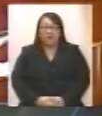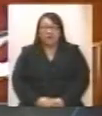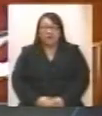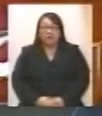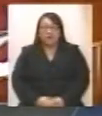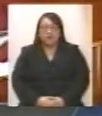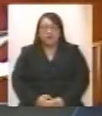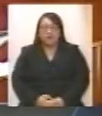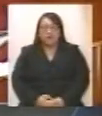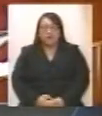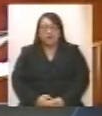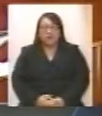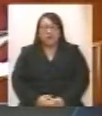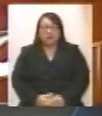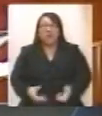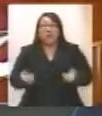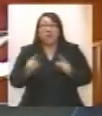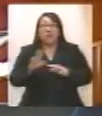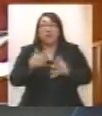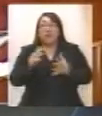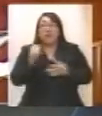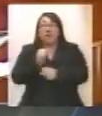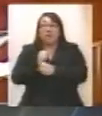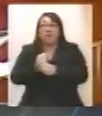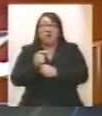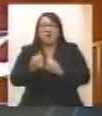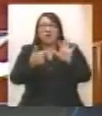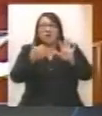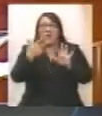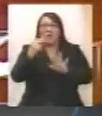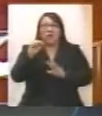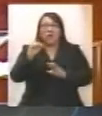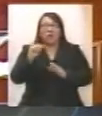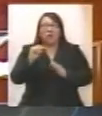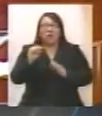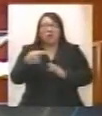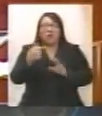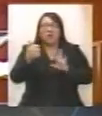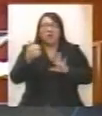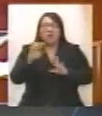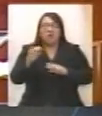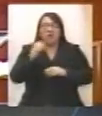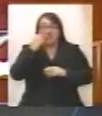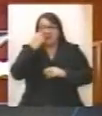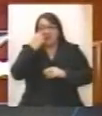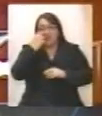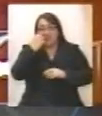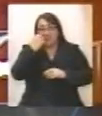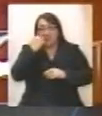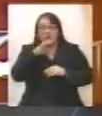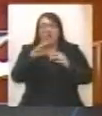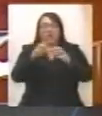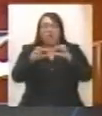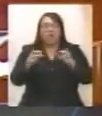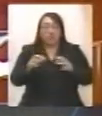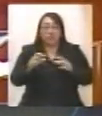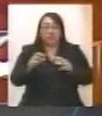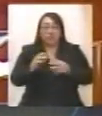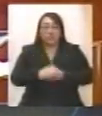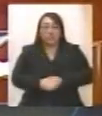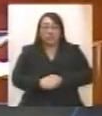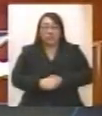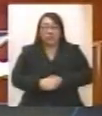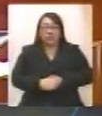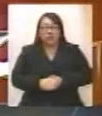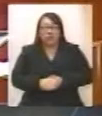Respecto a la tasa de informalidad laboral actual de 68,6% de la PEA, según la OIT,